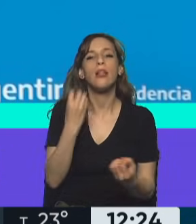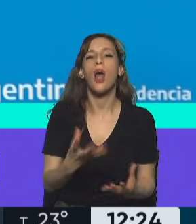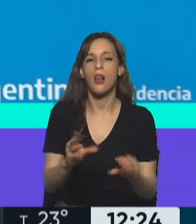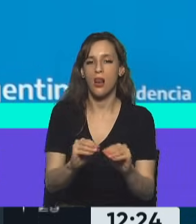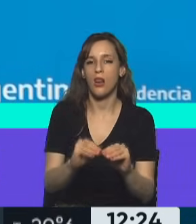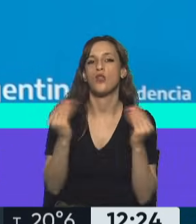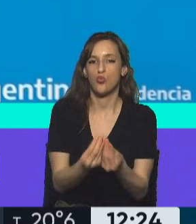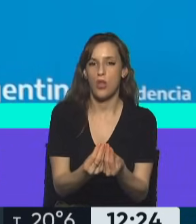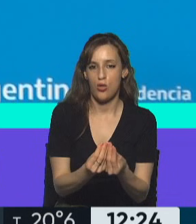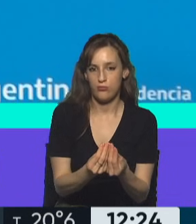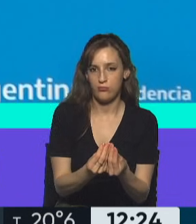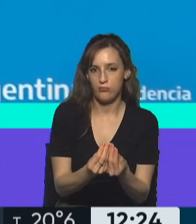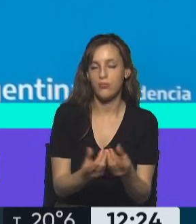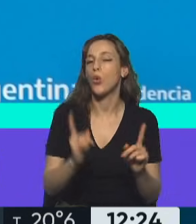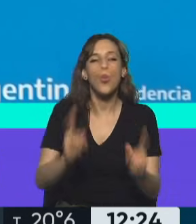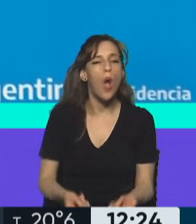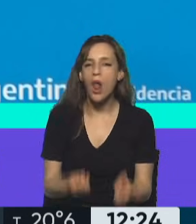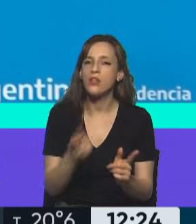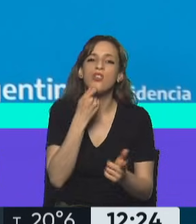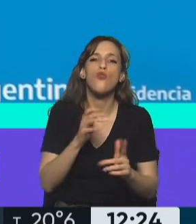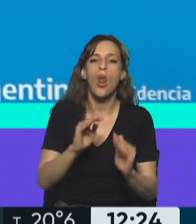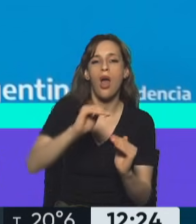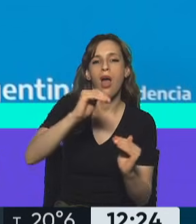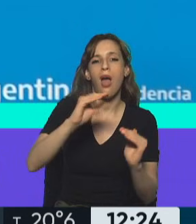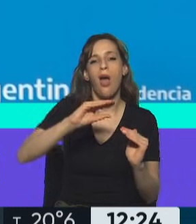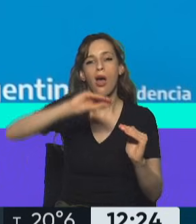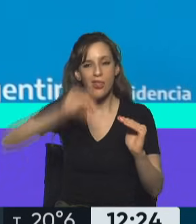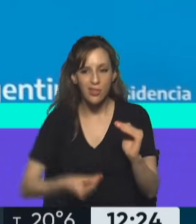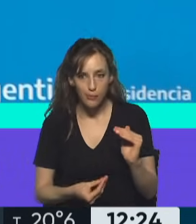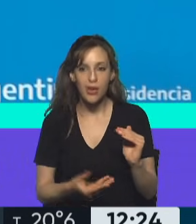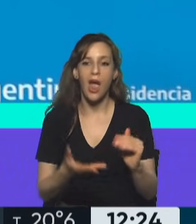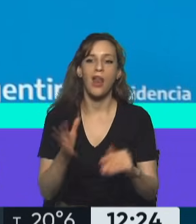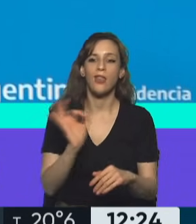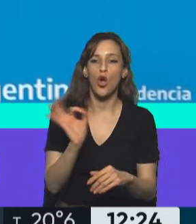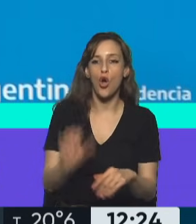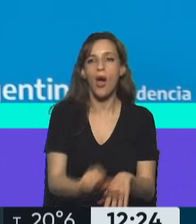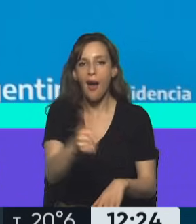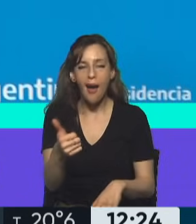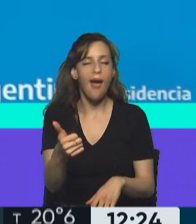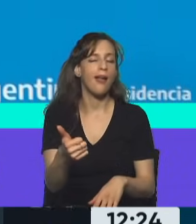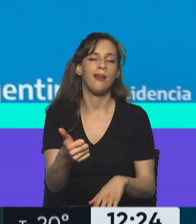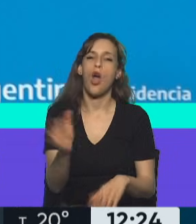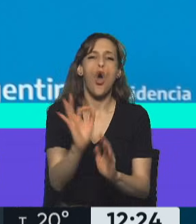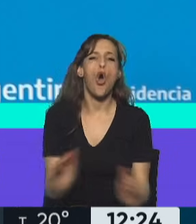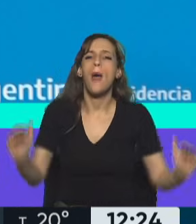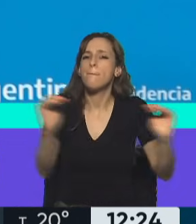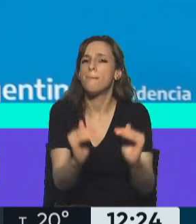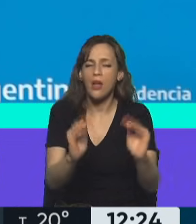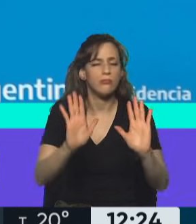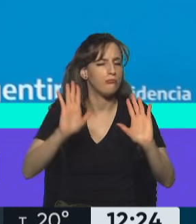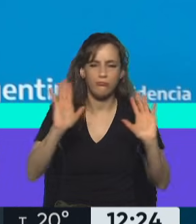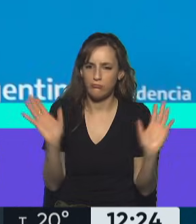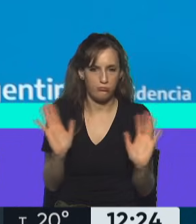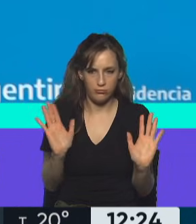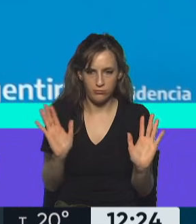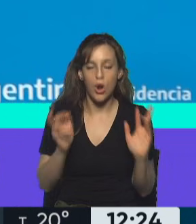cualquier caso, la elección termine igual, mejor, peor que la elección de las primarias abiertas, y esperamos que termine